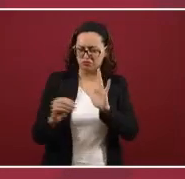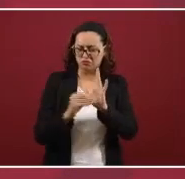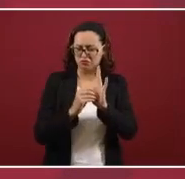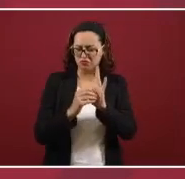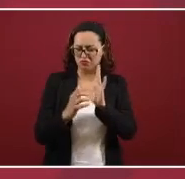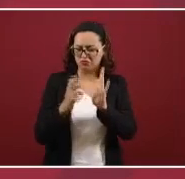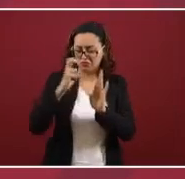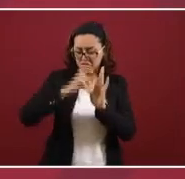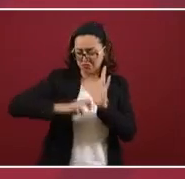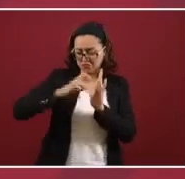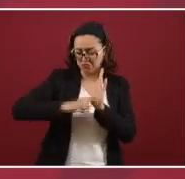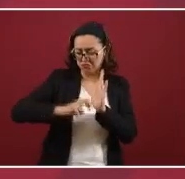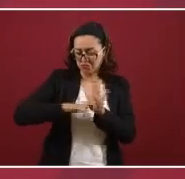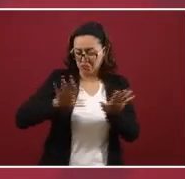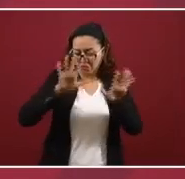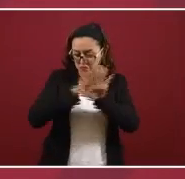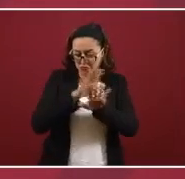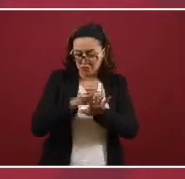de la Constitución,